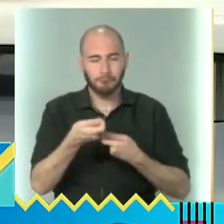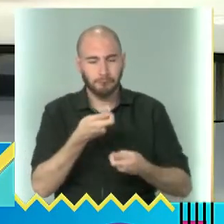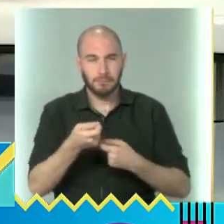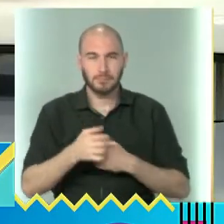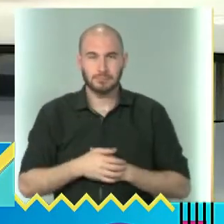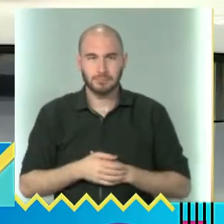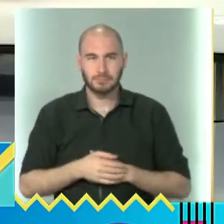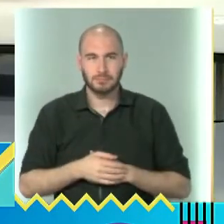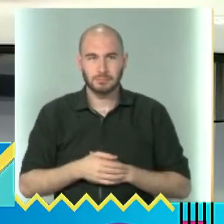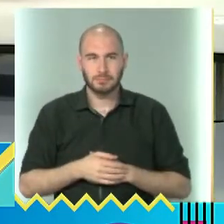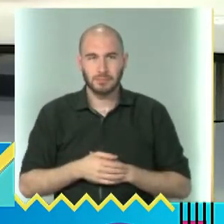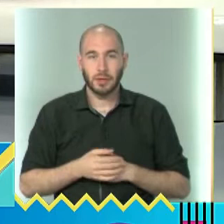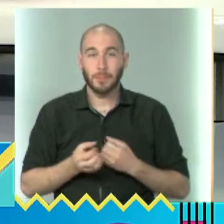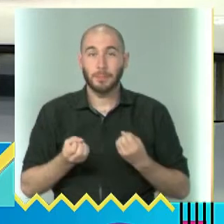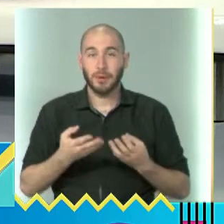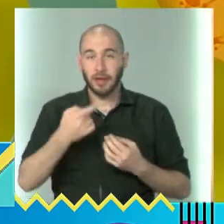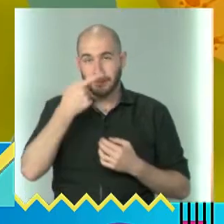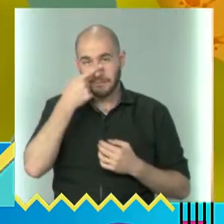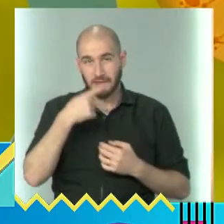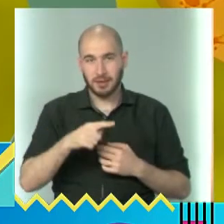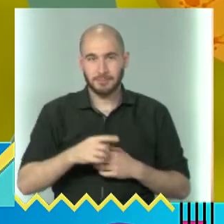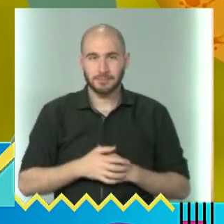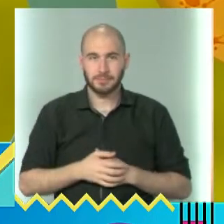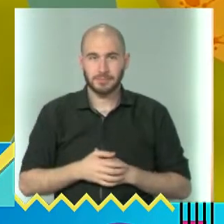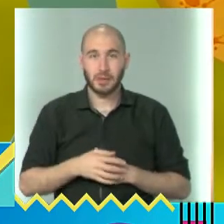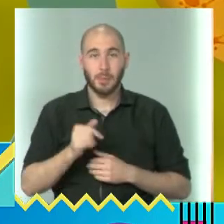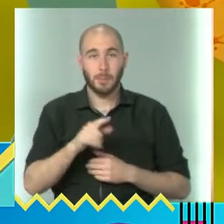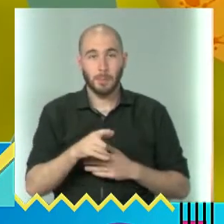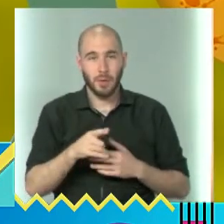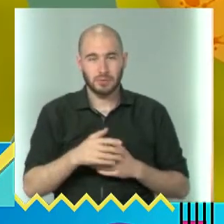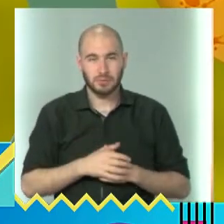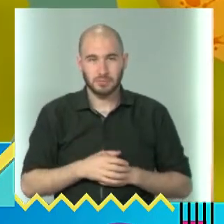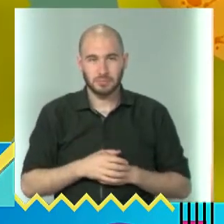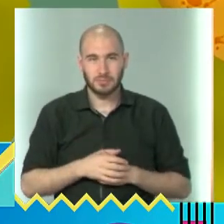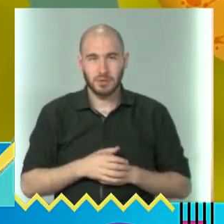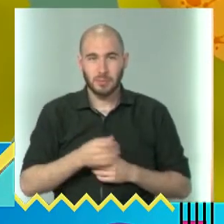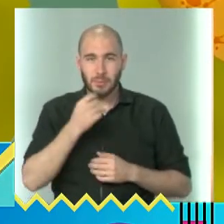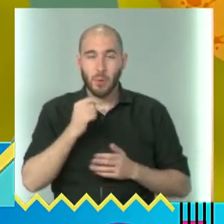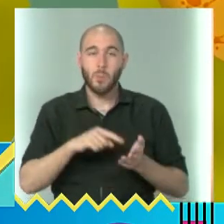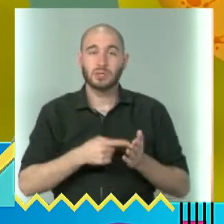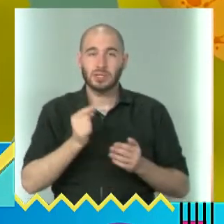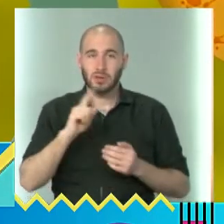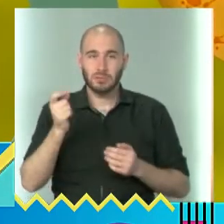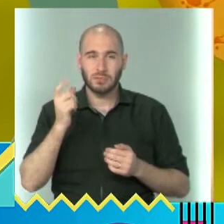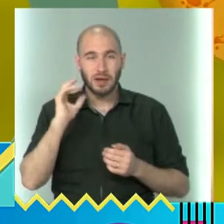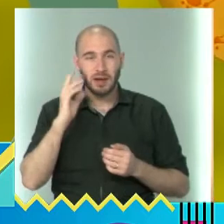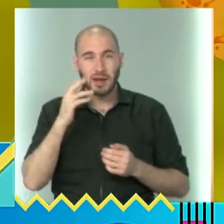etc. Porque efectivamente, vos podés escuchar, si no fuiste a Buenos Aires, a